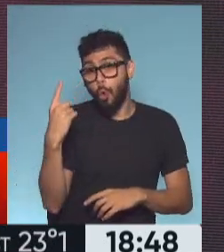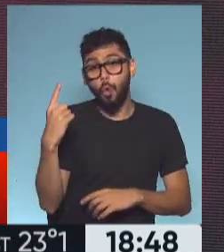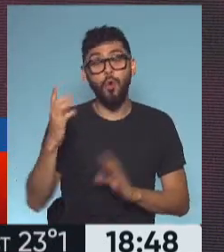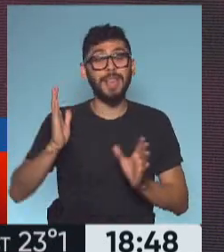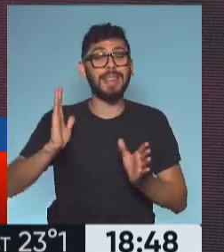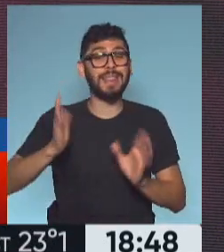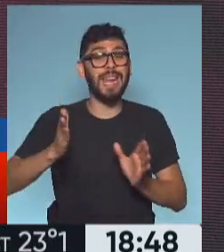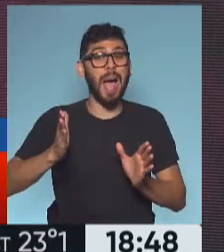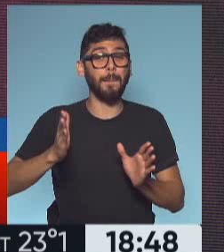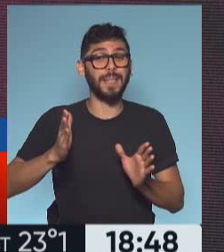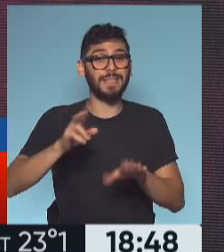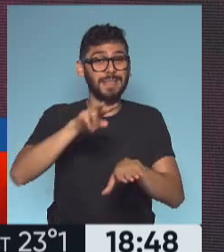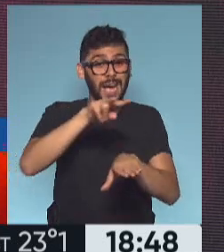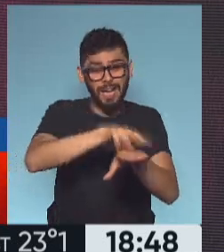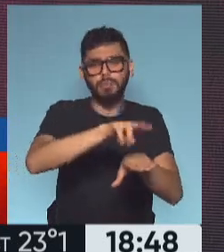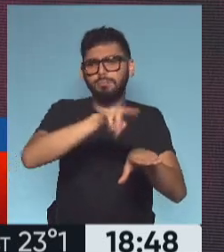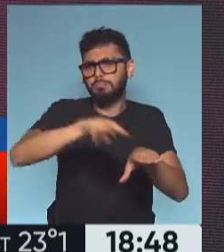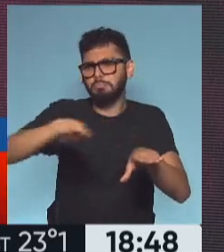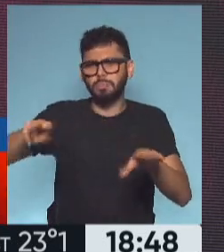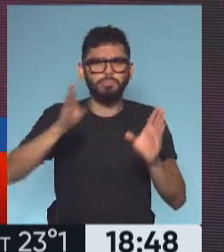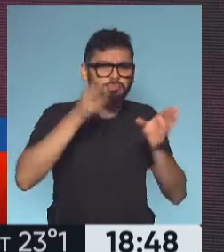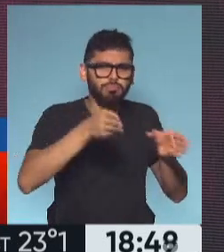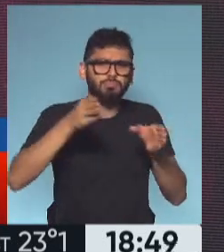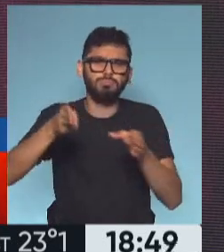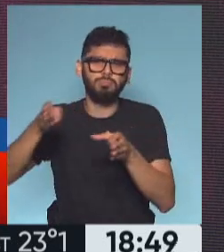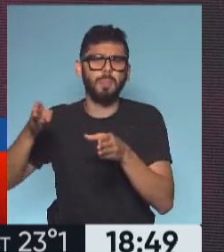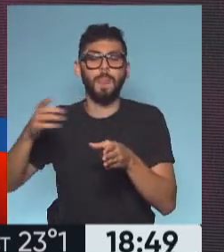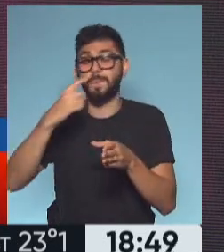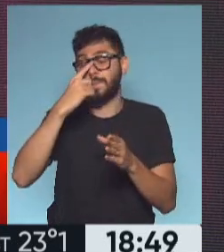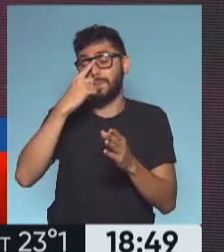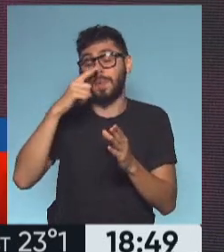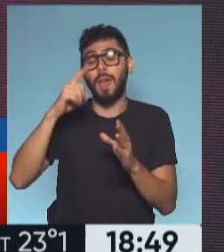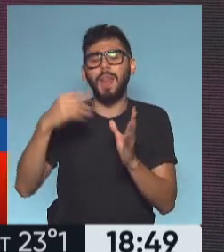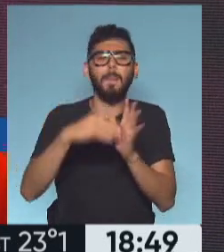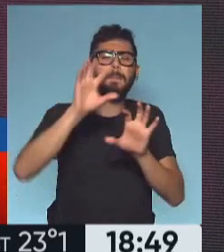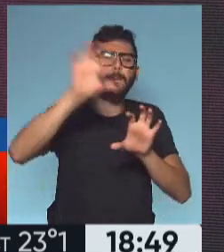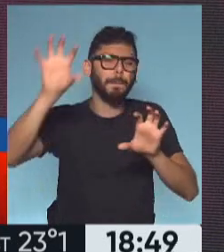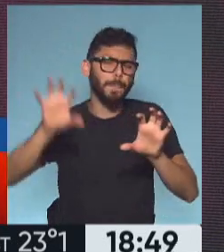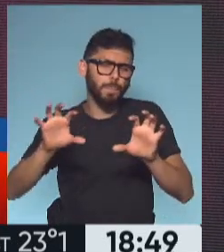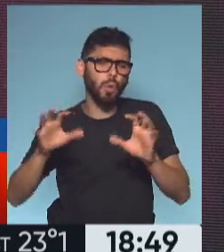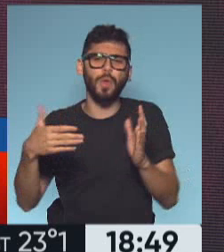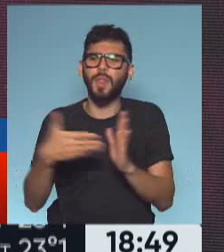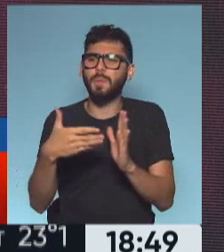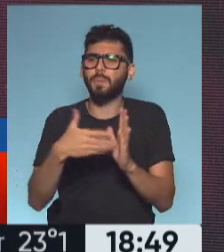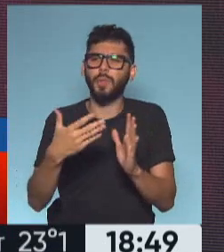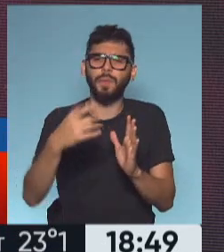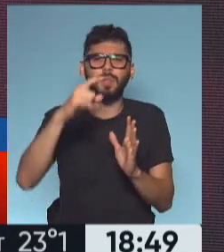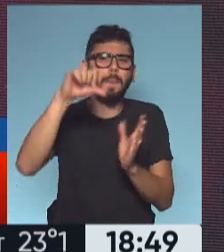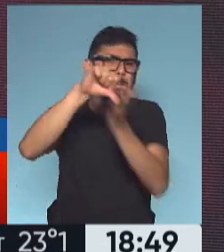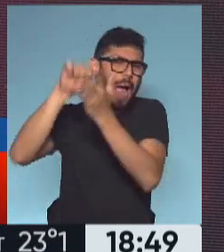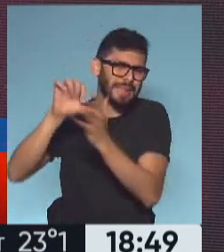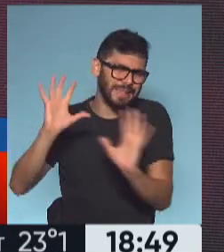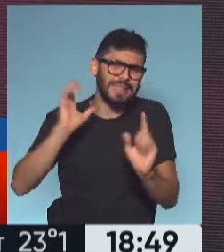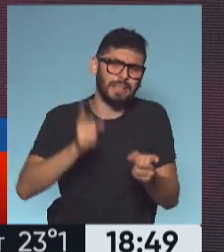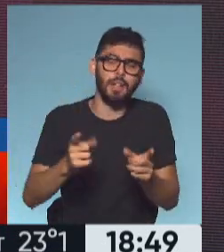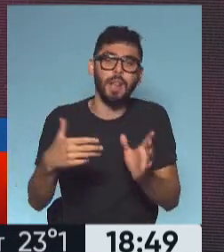llegar a ocuparse de una serie de camas. Hay normativas según las provincias y según las naciones de